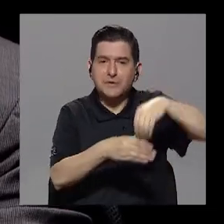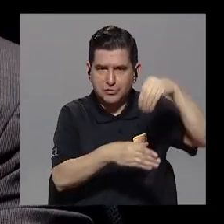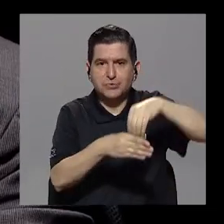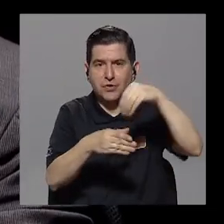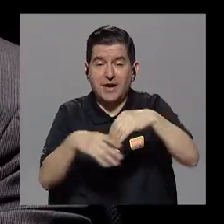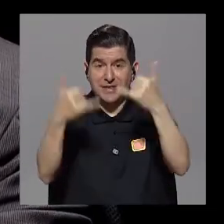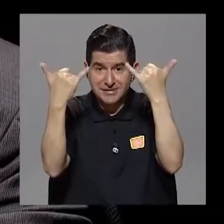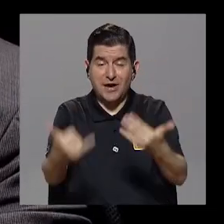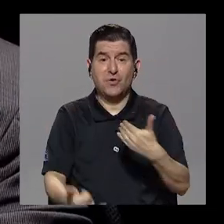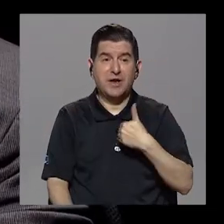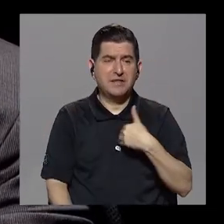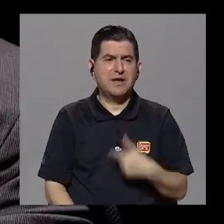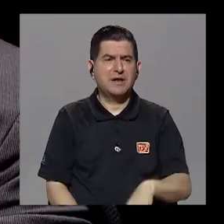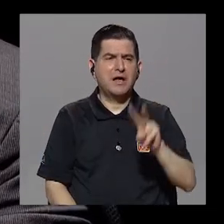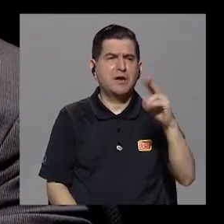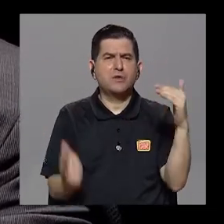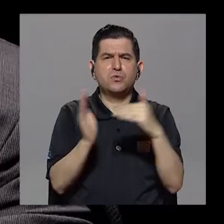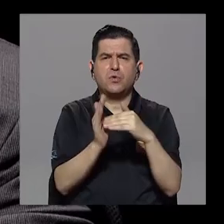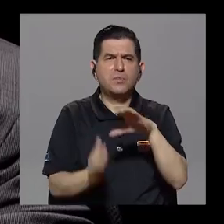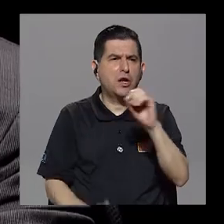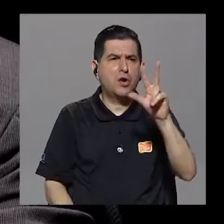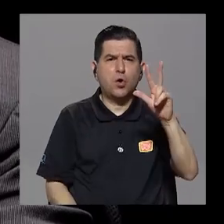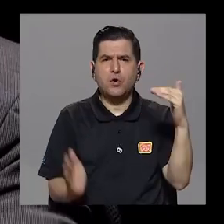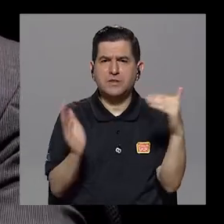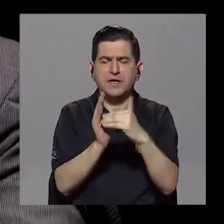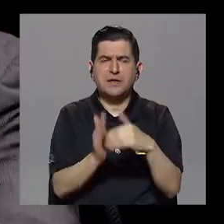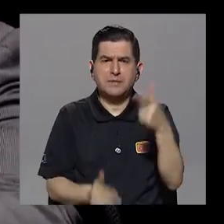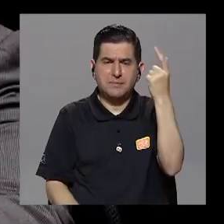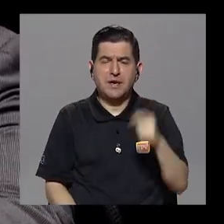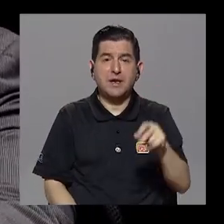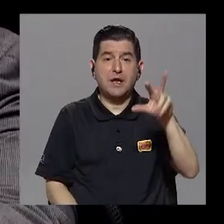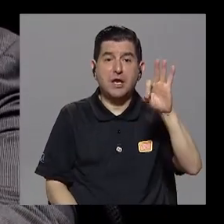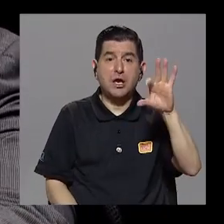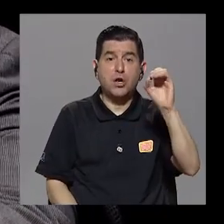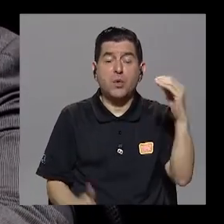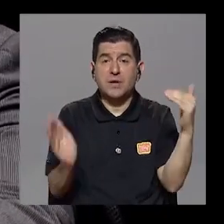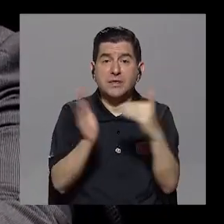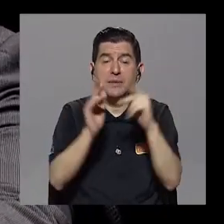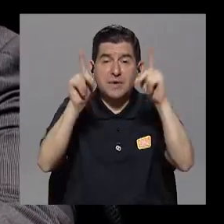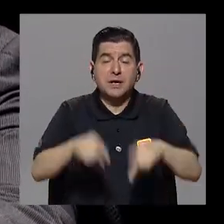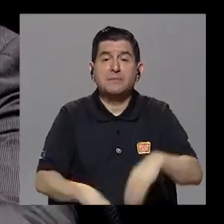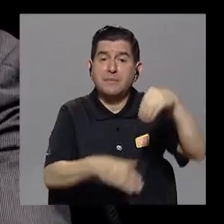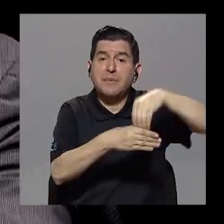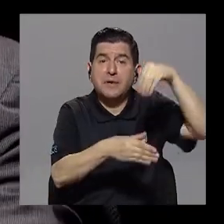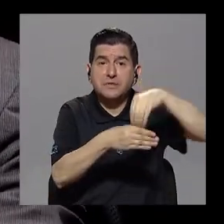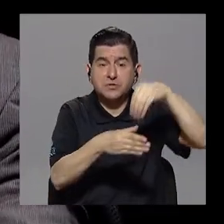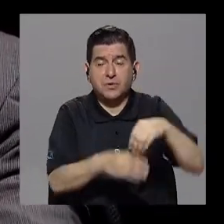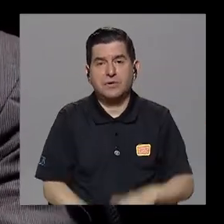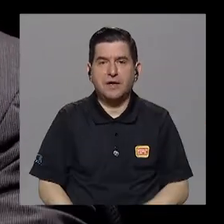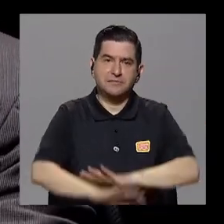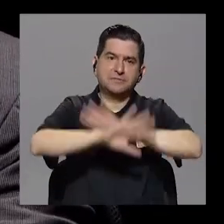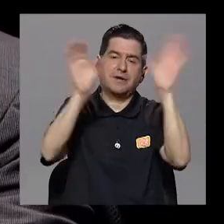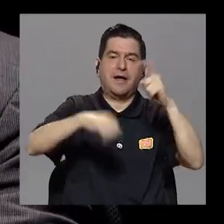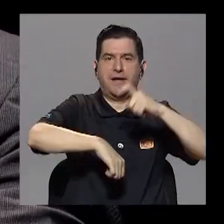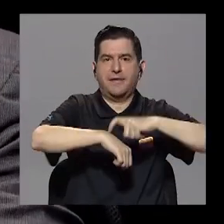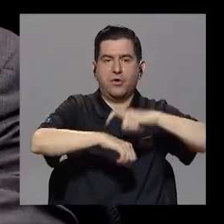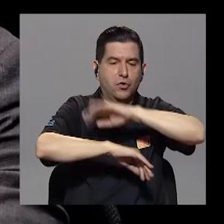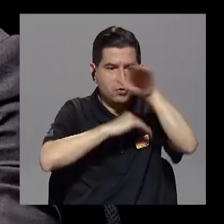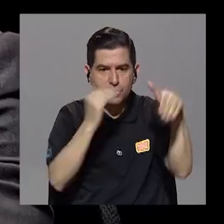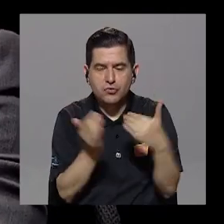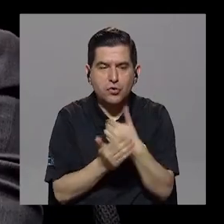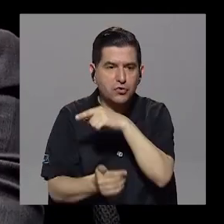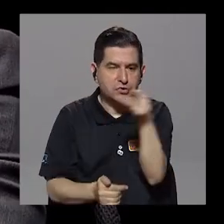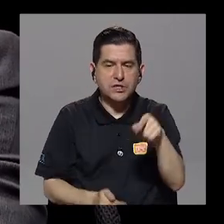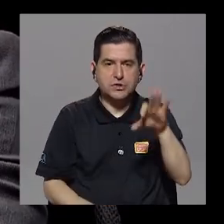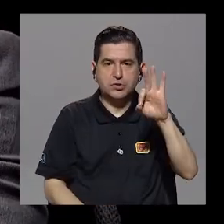está cotizando. En este momento tiene tal vez 2.000 o 3.000 pensionados y 90.000 personas cotizando. Entonces, claro, en el momento en que